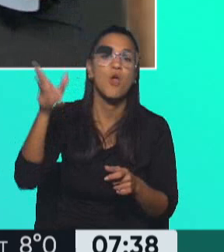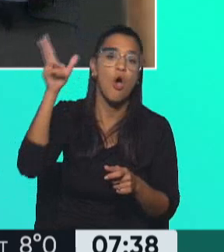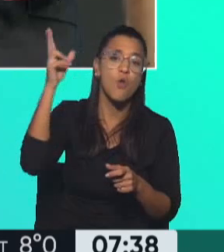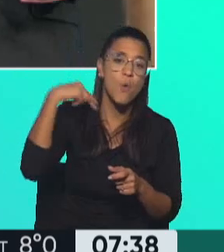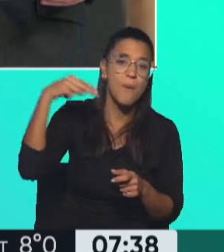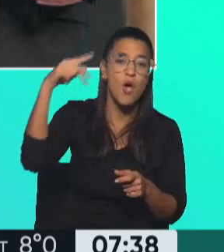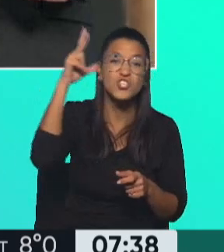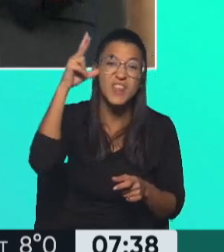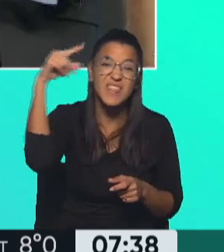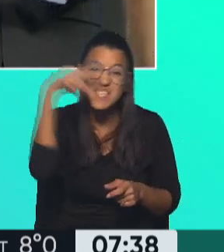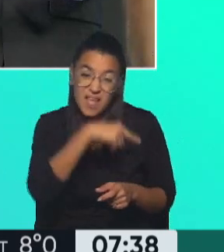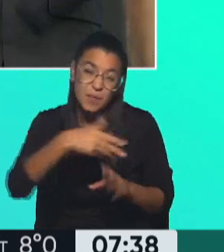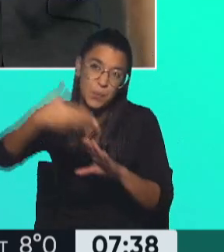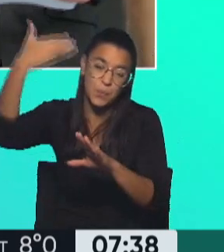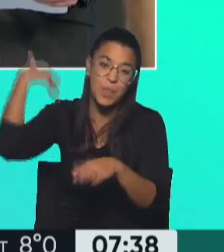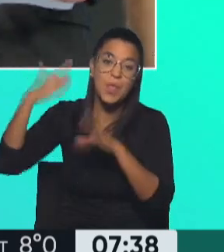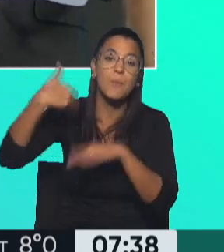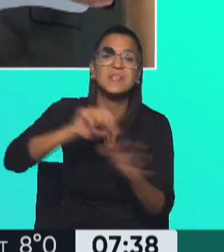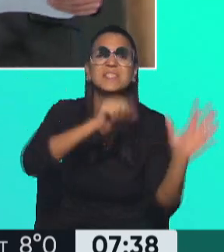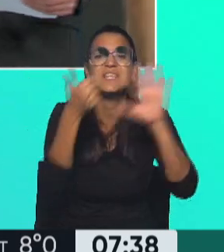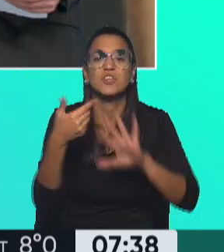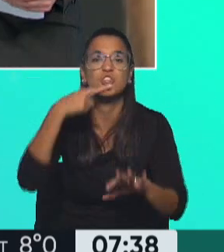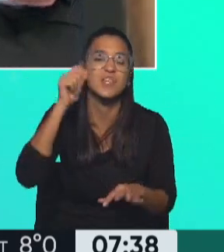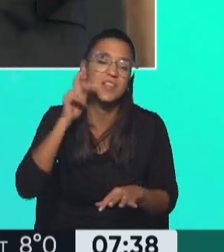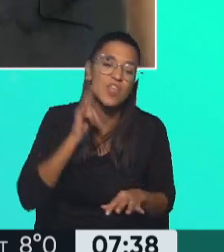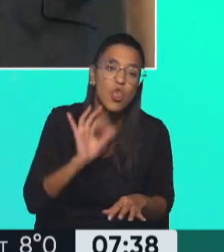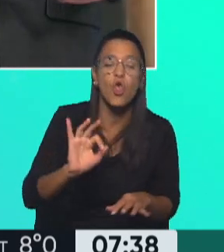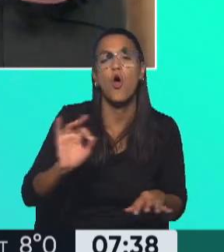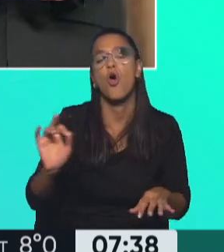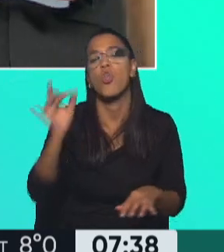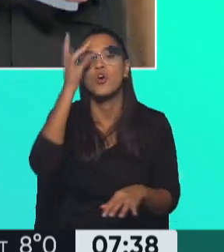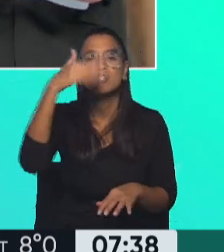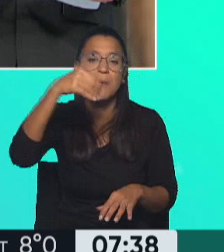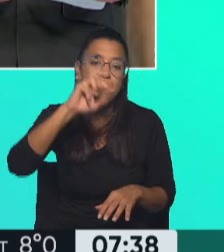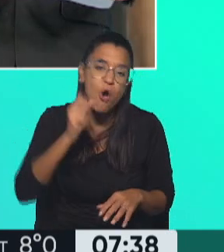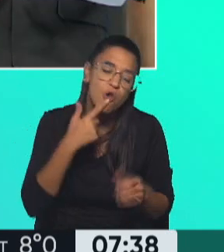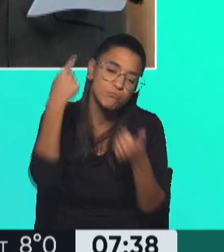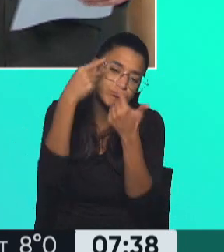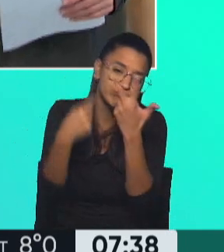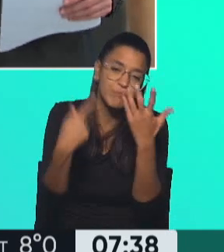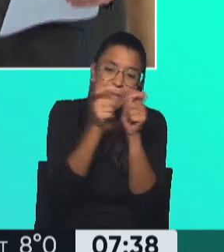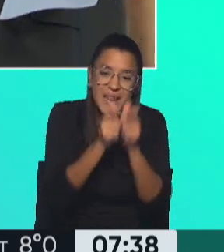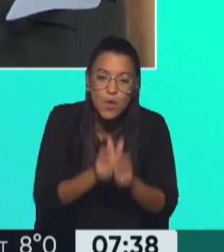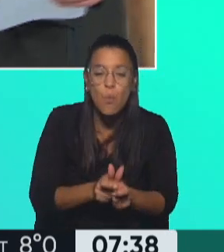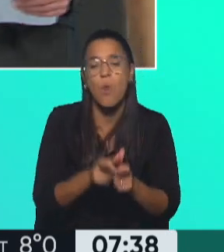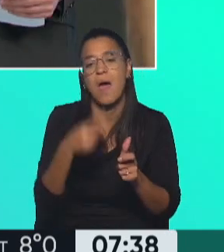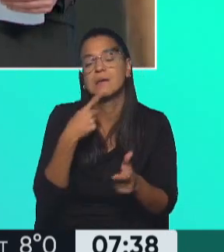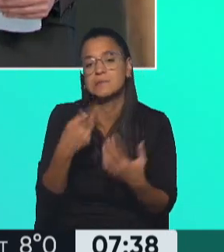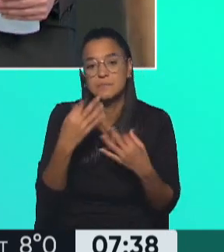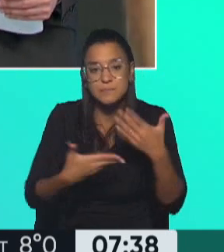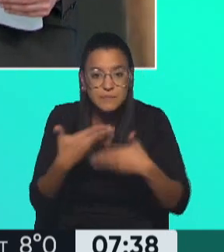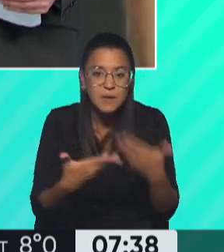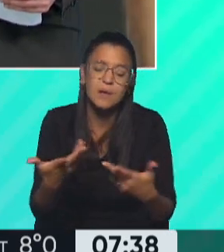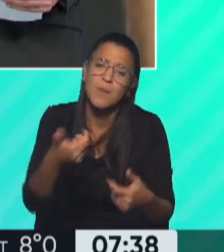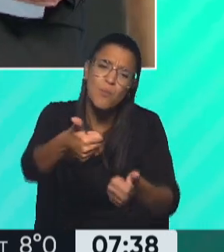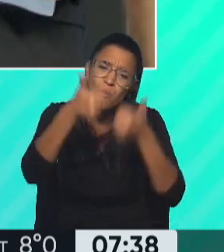Lejísimos. Después de eso vino Sexto Sentido, 12 Monos, distintas películas que fueron marcando un camino